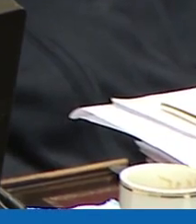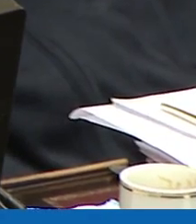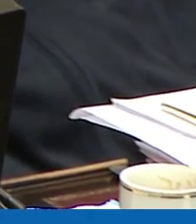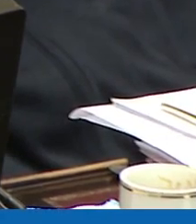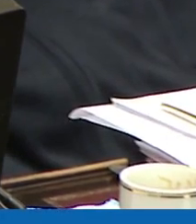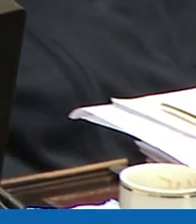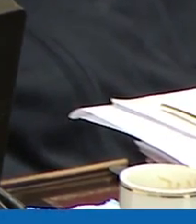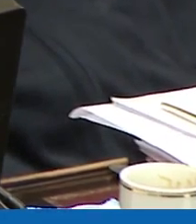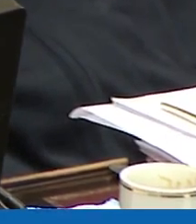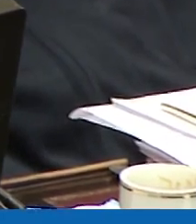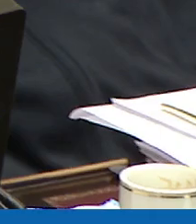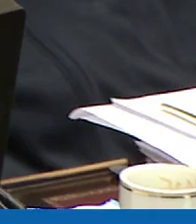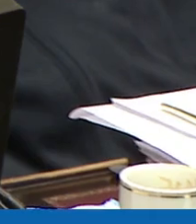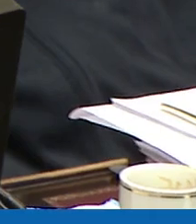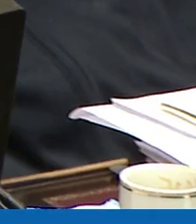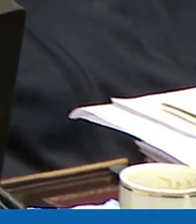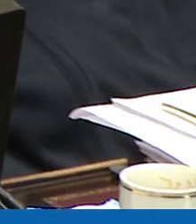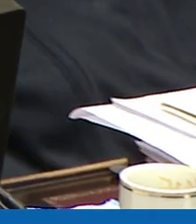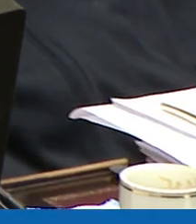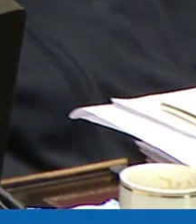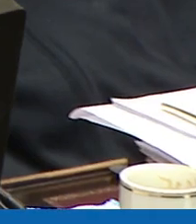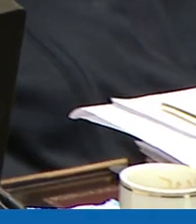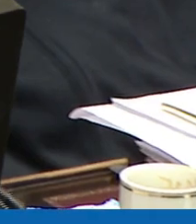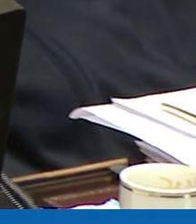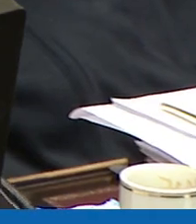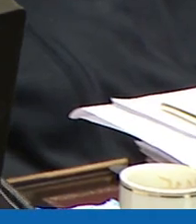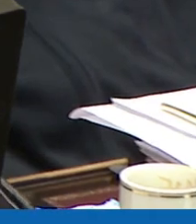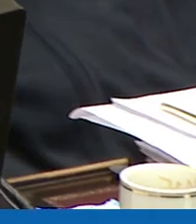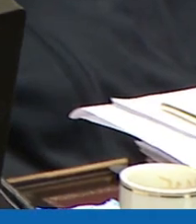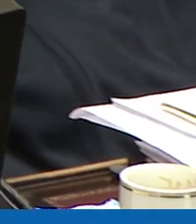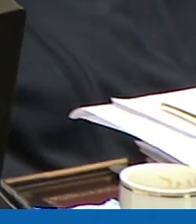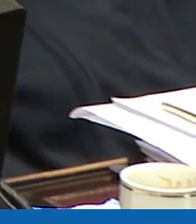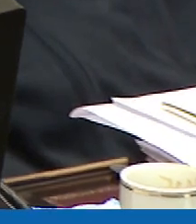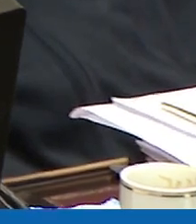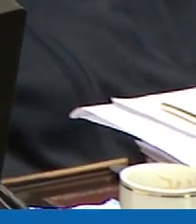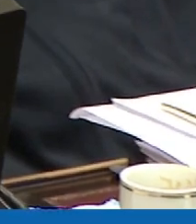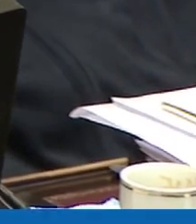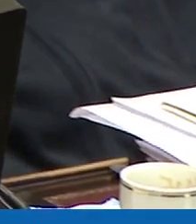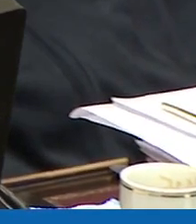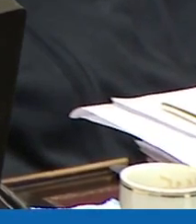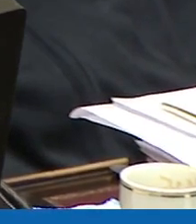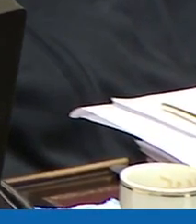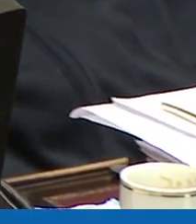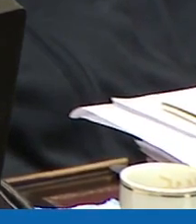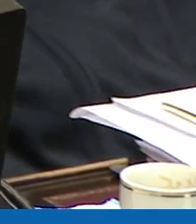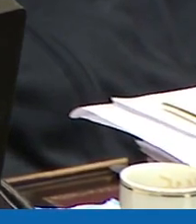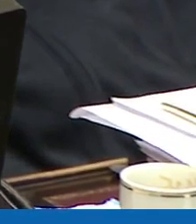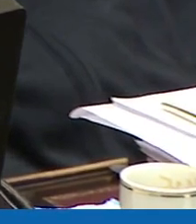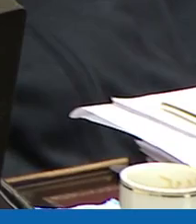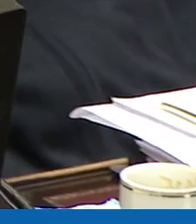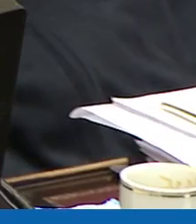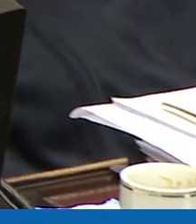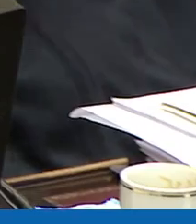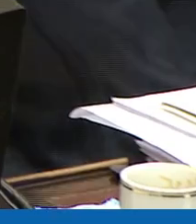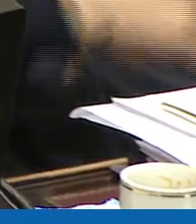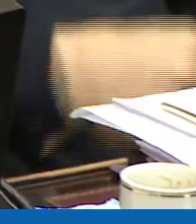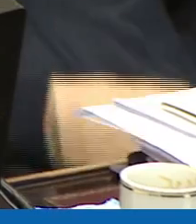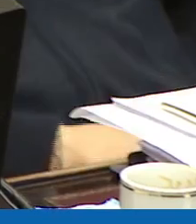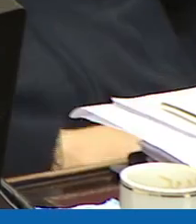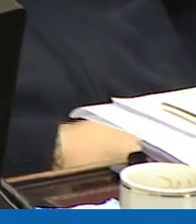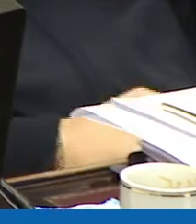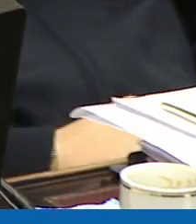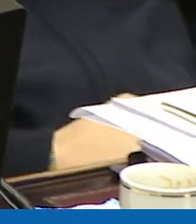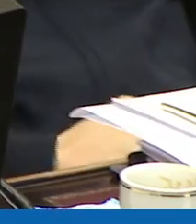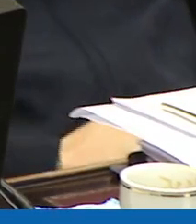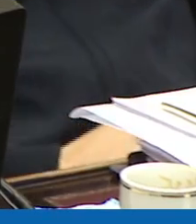de del plenario de comisiones, por unanimidad, la propuesta que hice al final de la reunión,